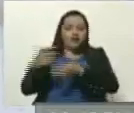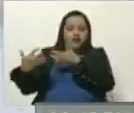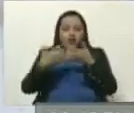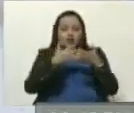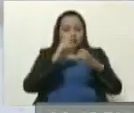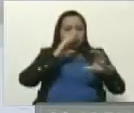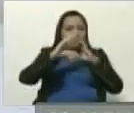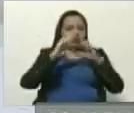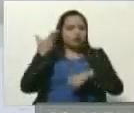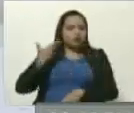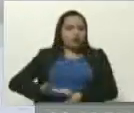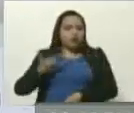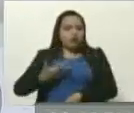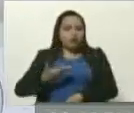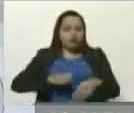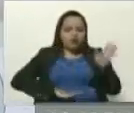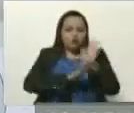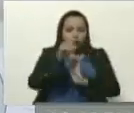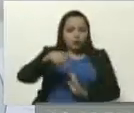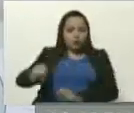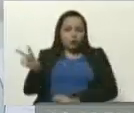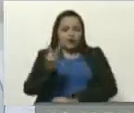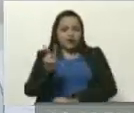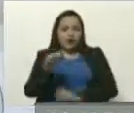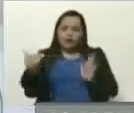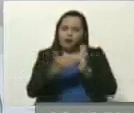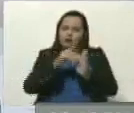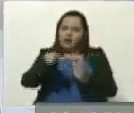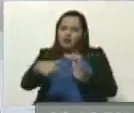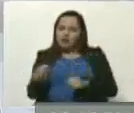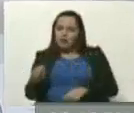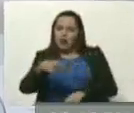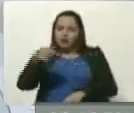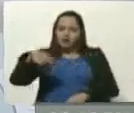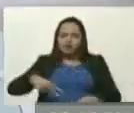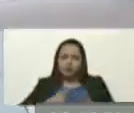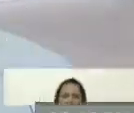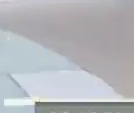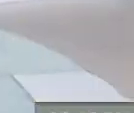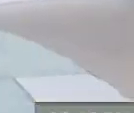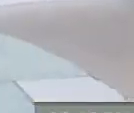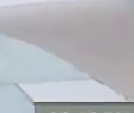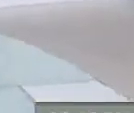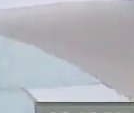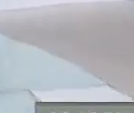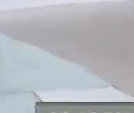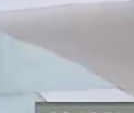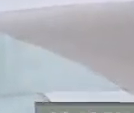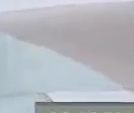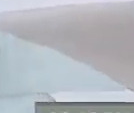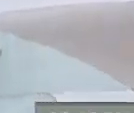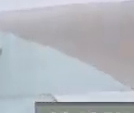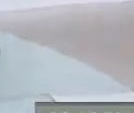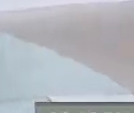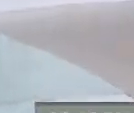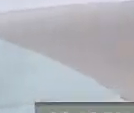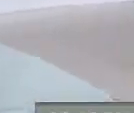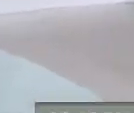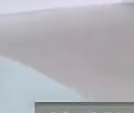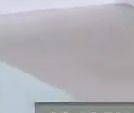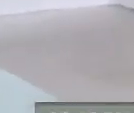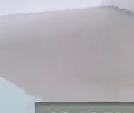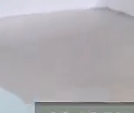comunicacional importante que se desarrolla en día en Venezuela. Vamos a una pausa. En la próxima parte, Clara Vega les comentará más del Día del Periodismo en Venezolana de Televisión.